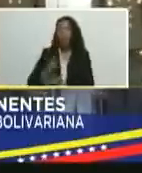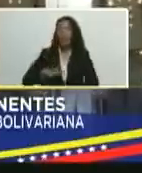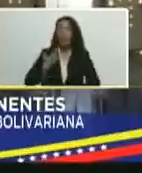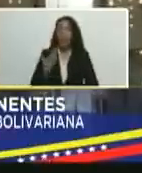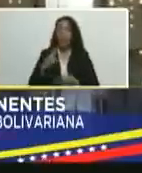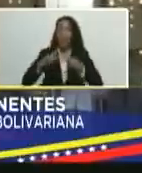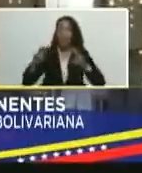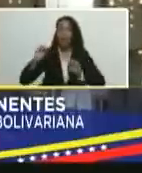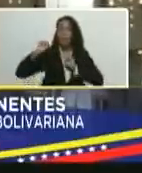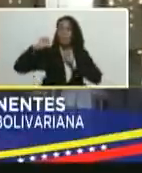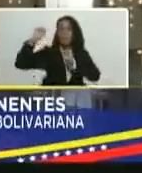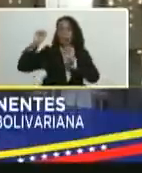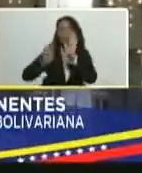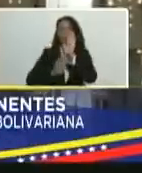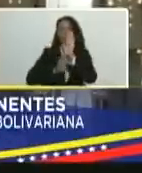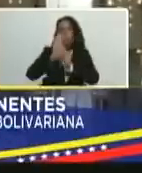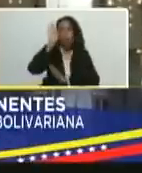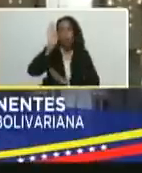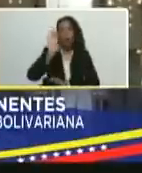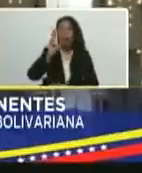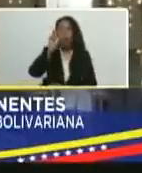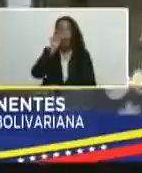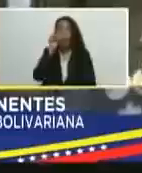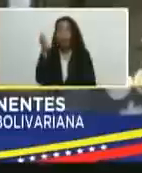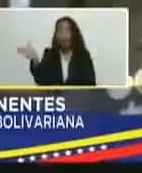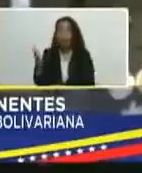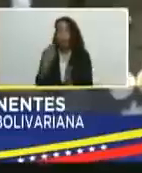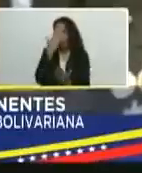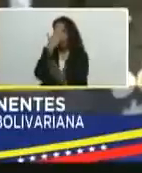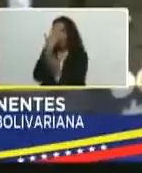la patria se crece, Marcano Tábata.